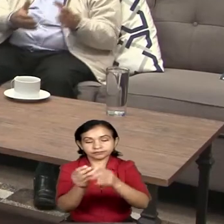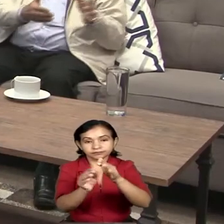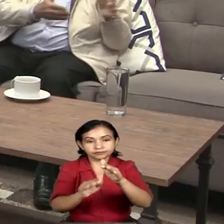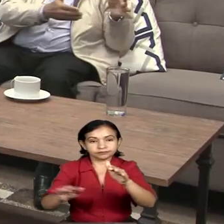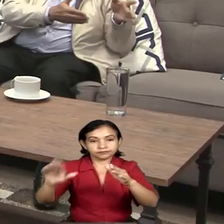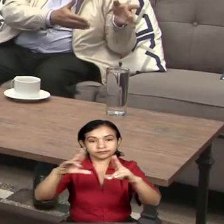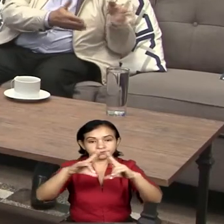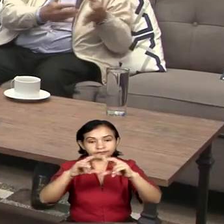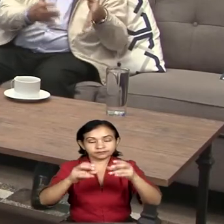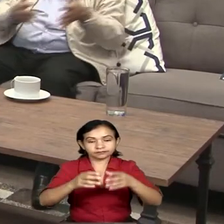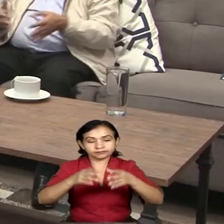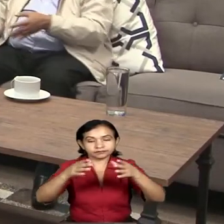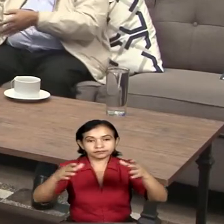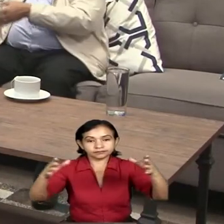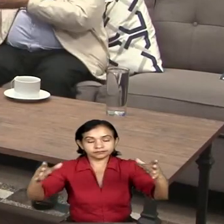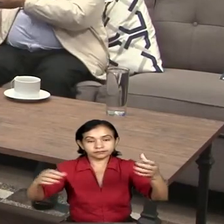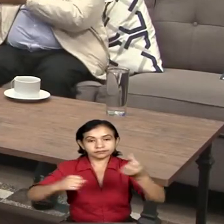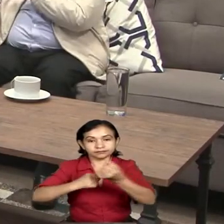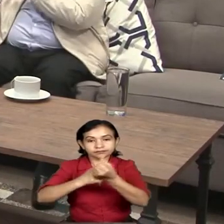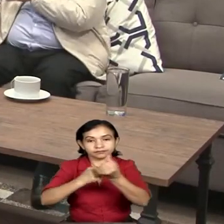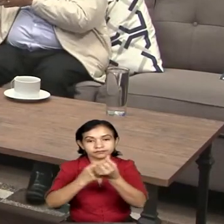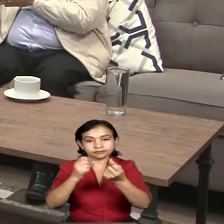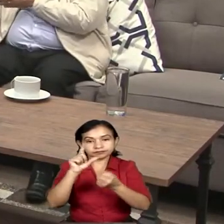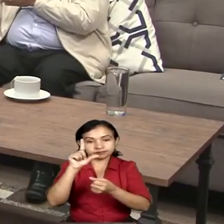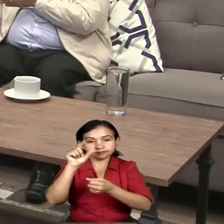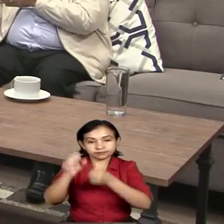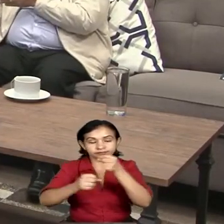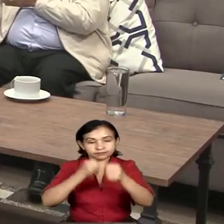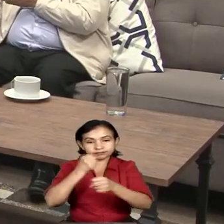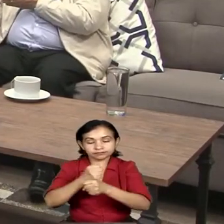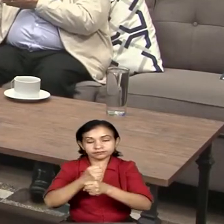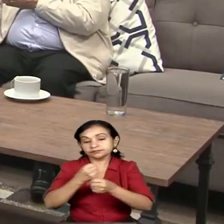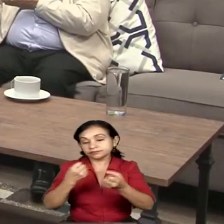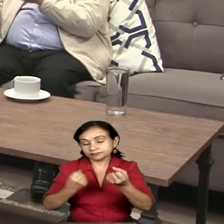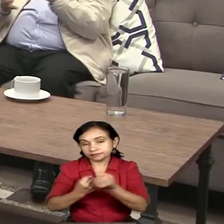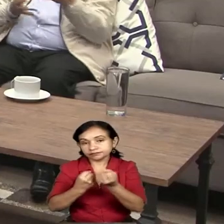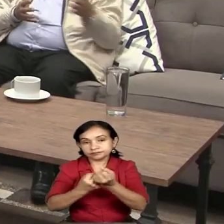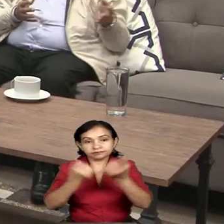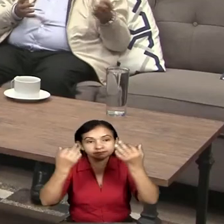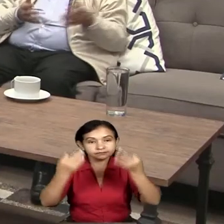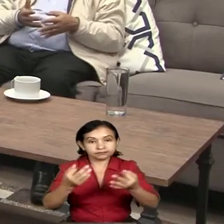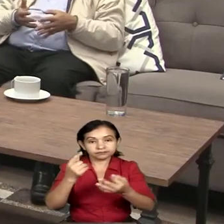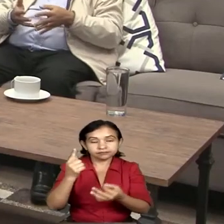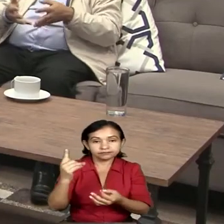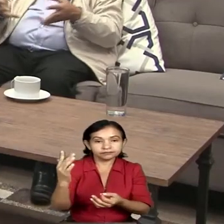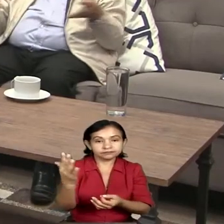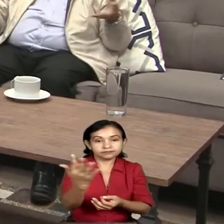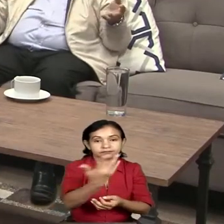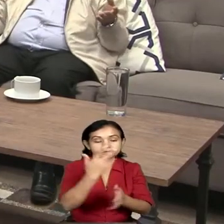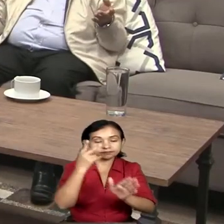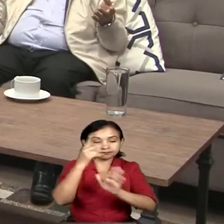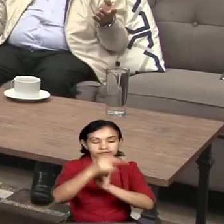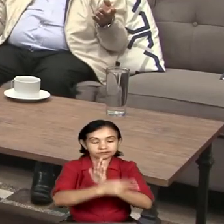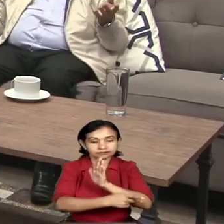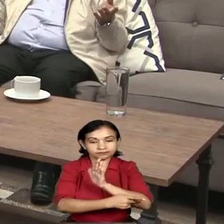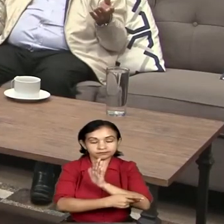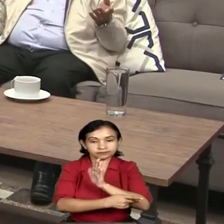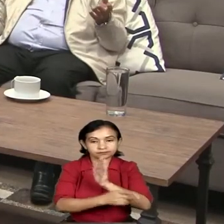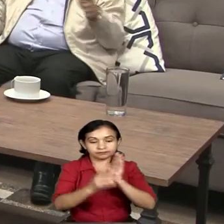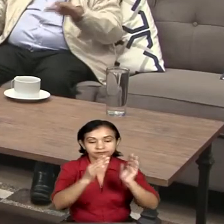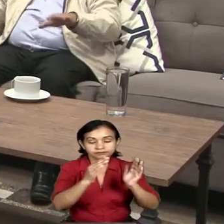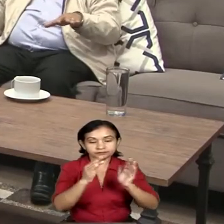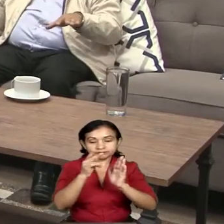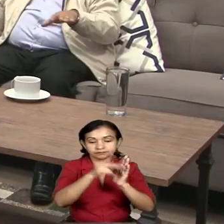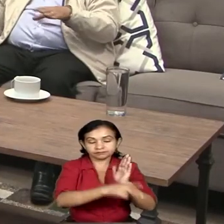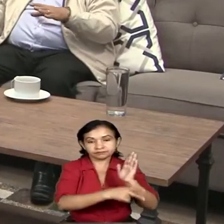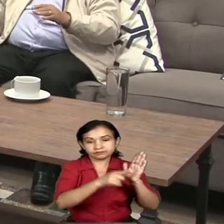ese crecimiento sostenido por 10 años, cuando todos los países vecinos decrecían